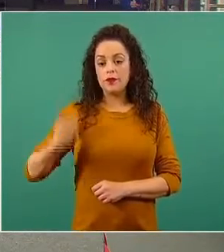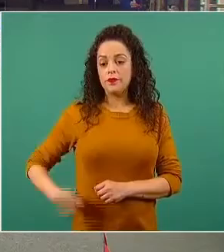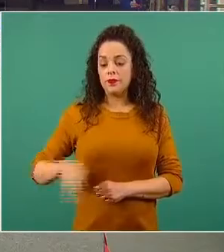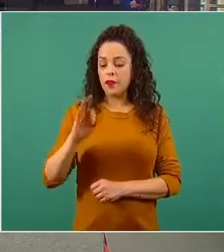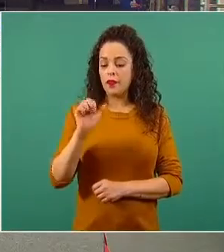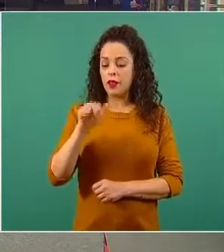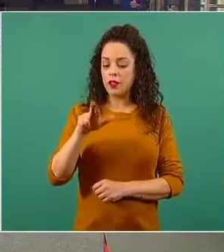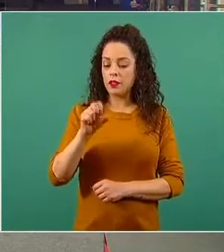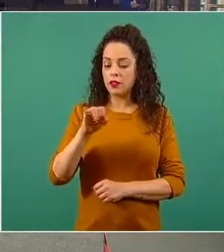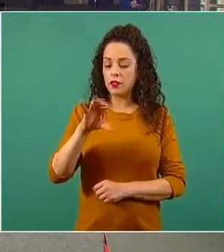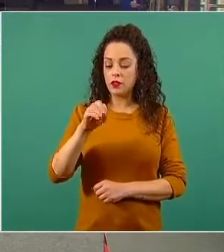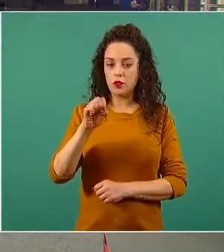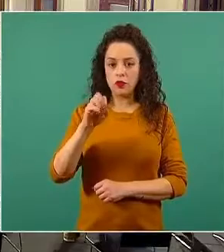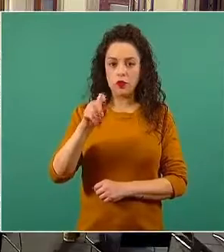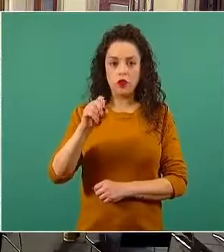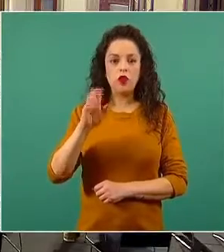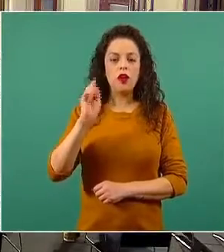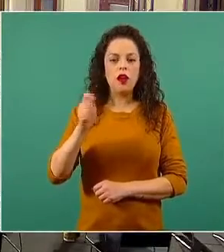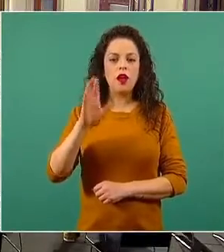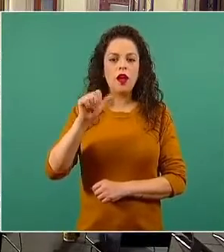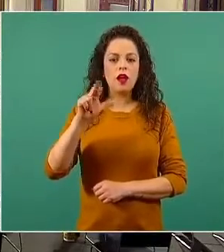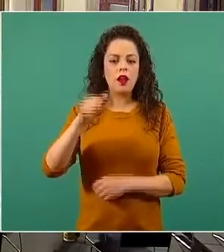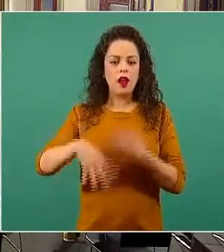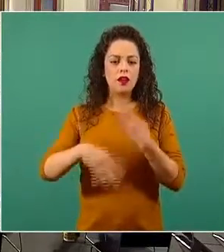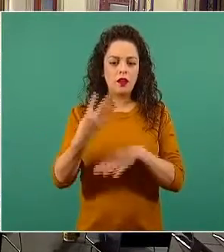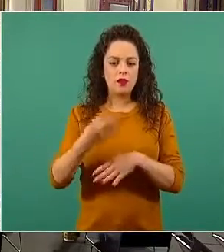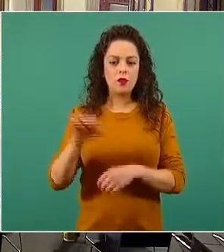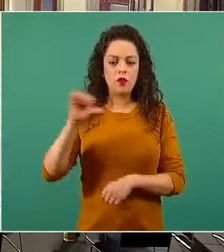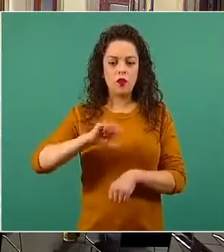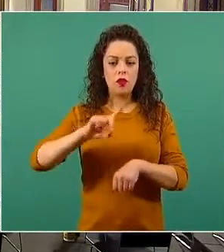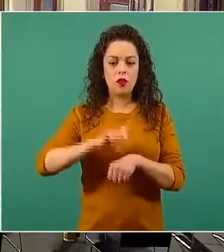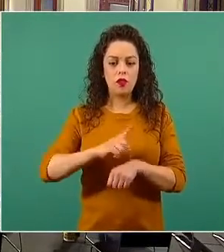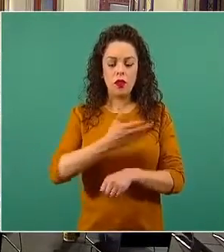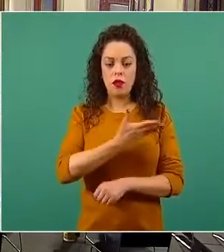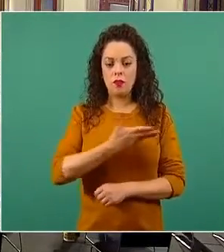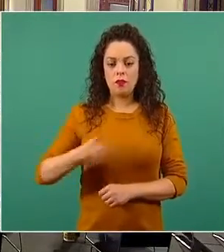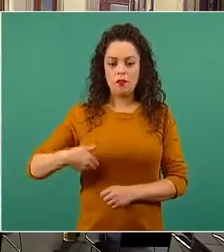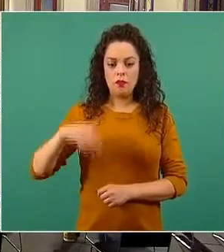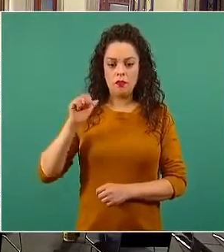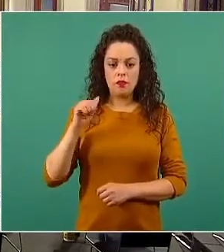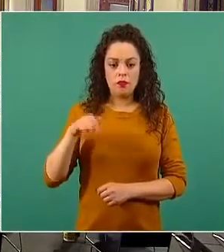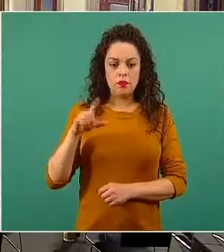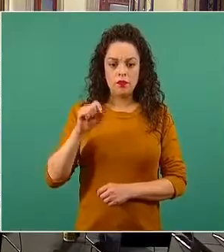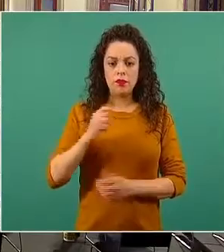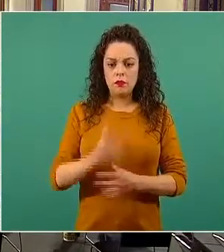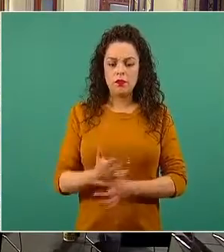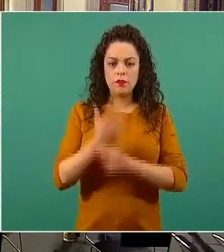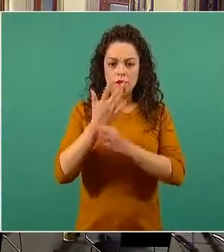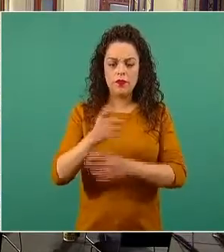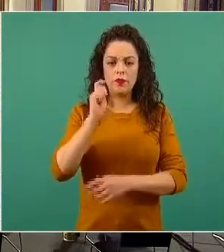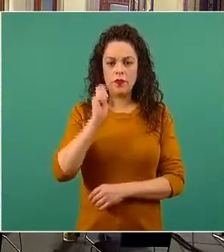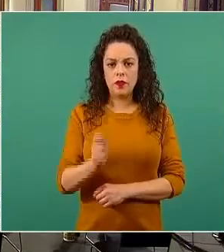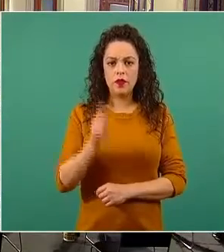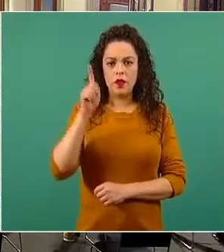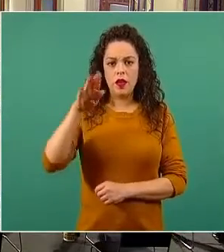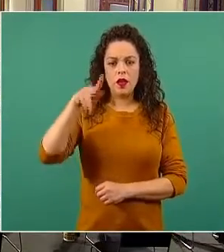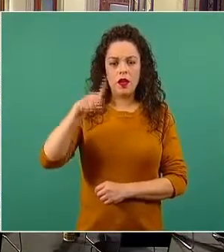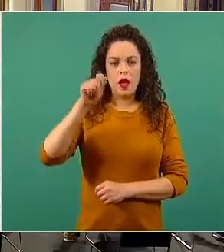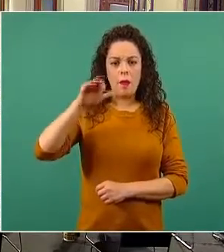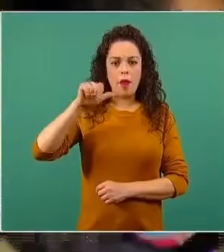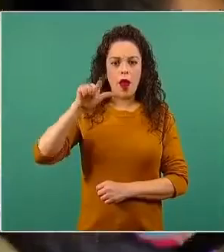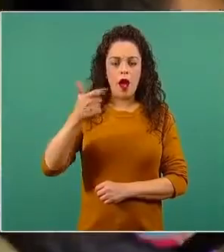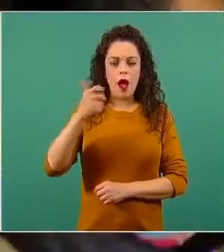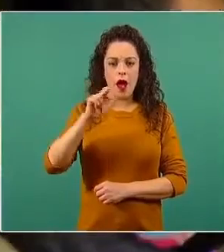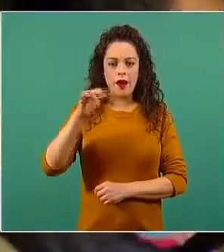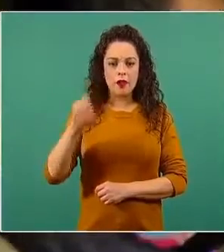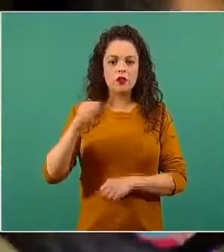14. El día de hoy el presidente López Obrador pues informó este anuncio ya que hizo la vicepresidenta de Estados Unidos, Kamala Harris, acerca del 1